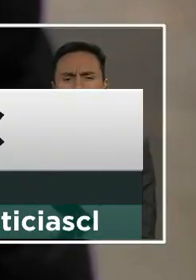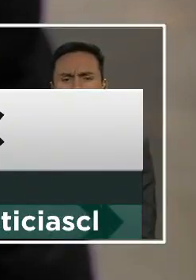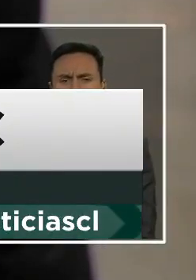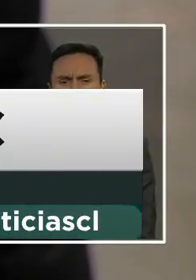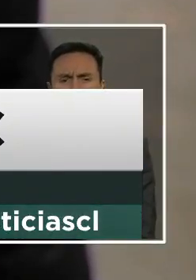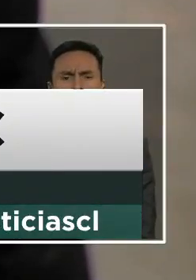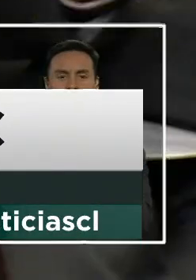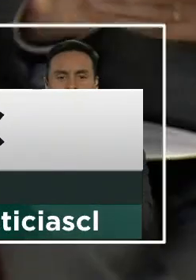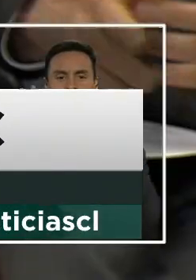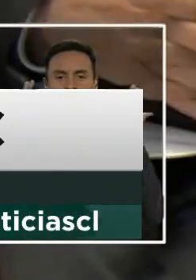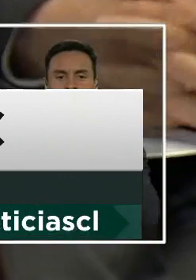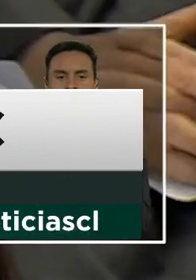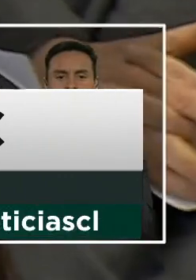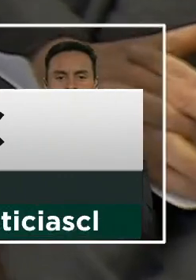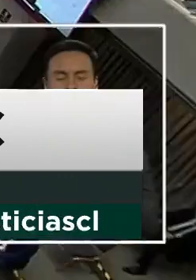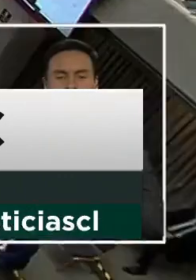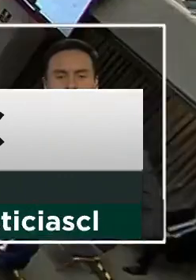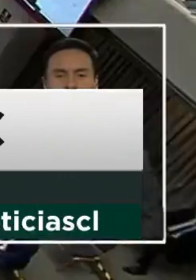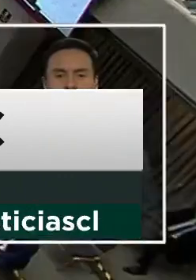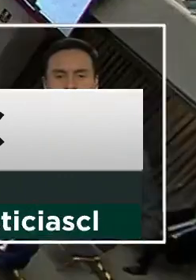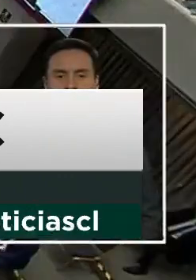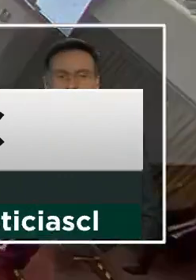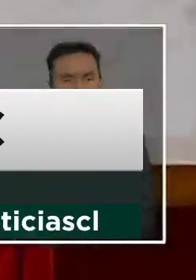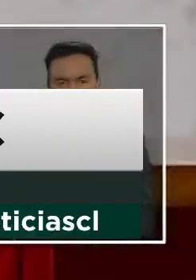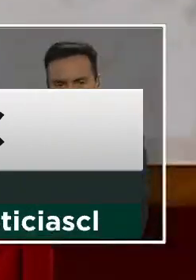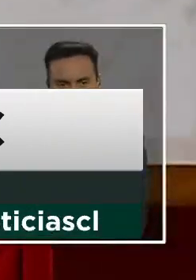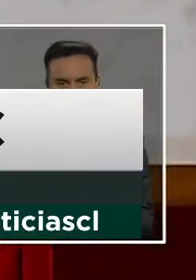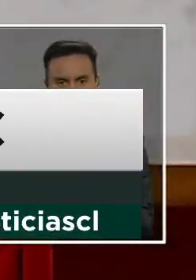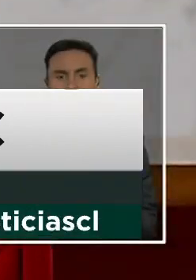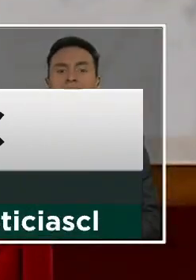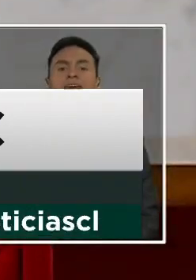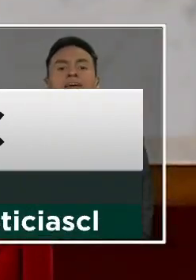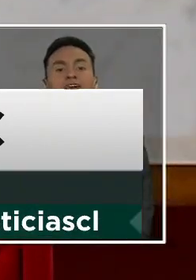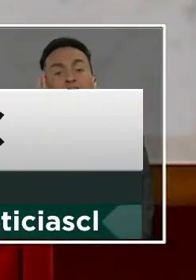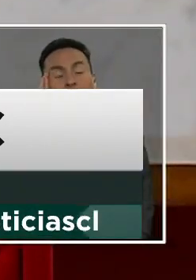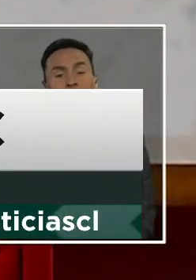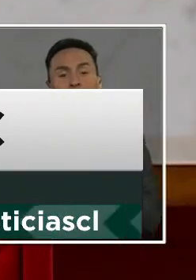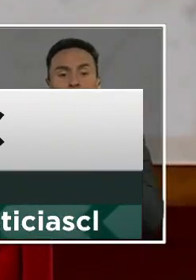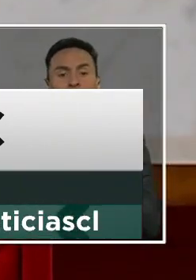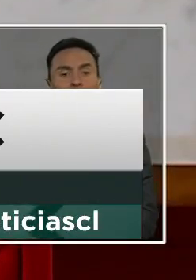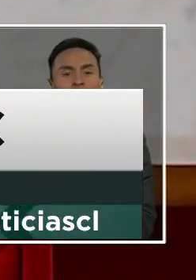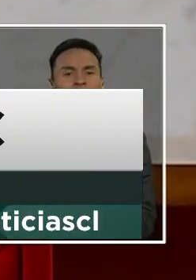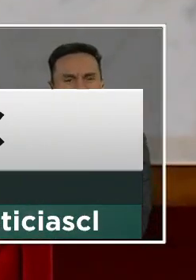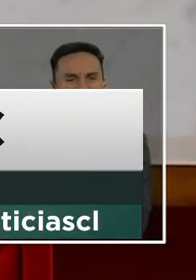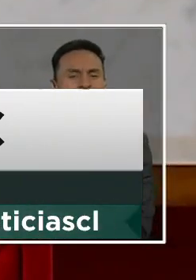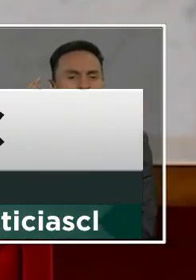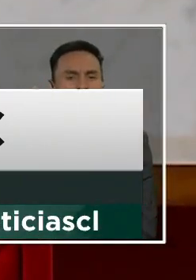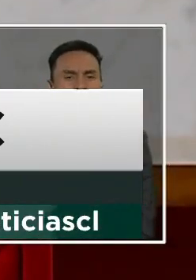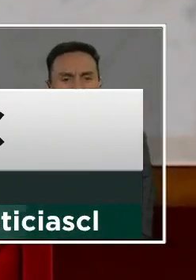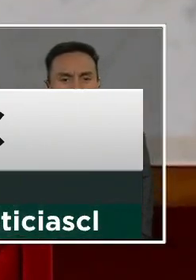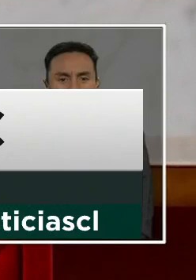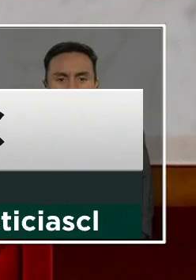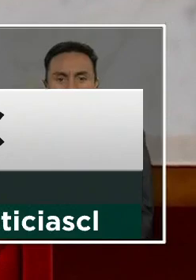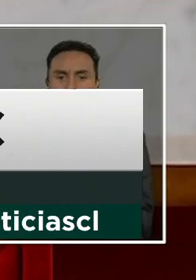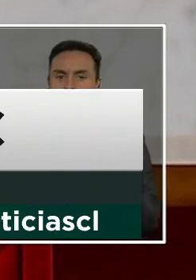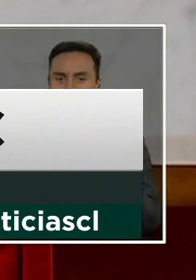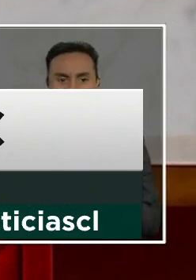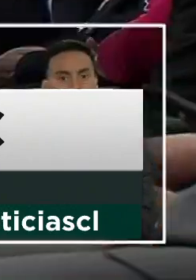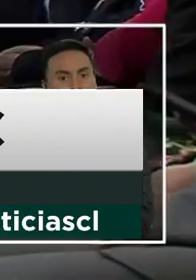recalcó el carácter feminista de su gobierno. Recordando el movimiento feminista que tanto ha cambiado nuestro